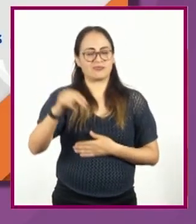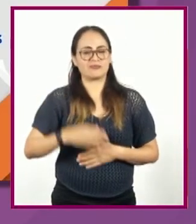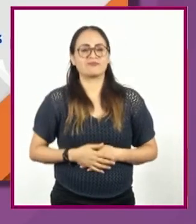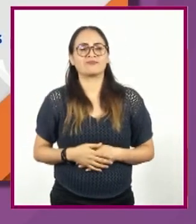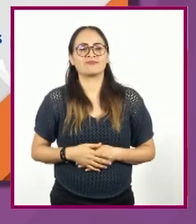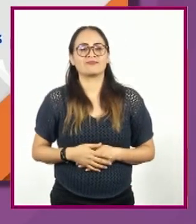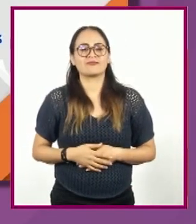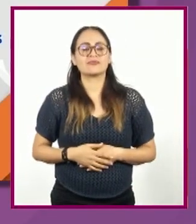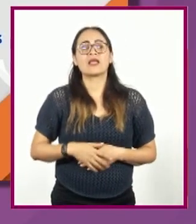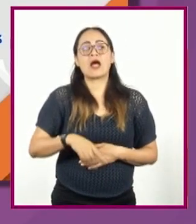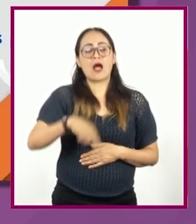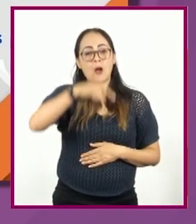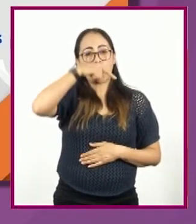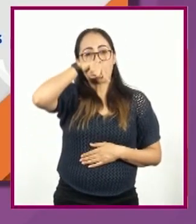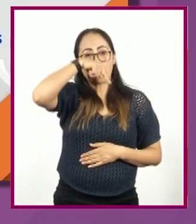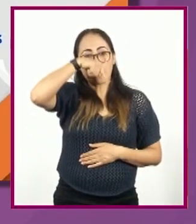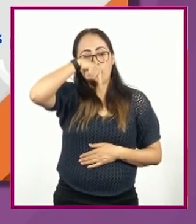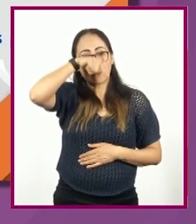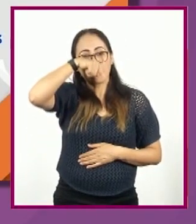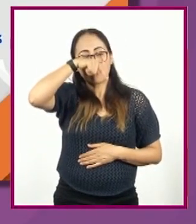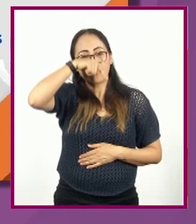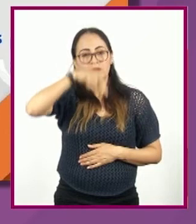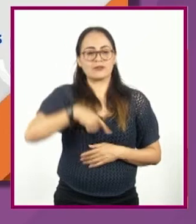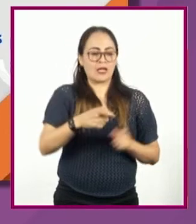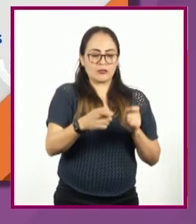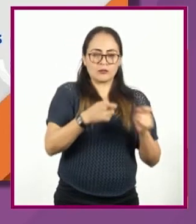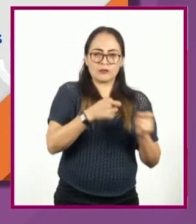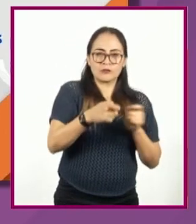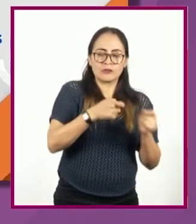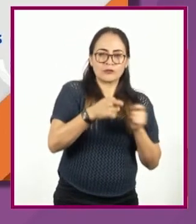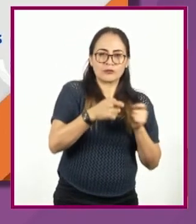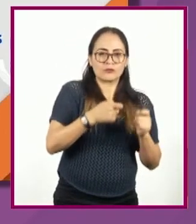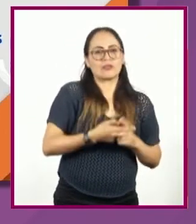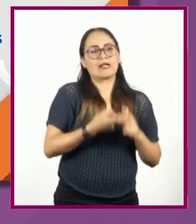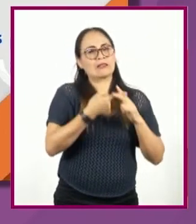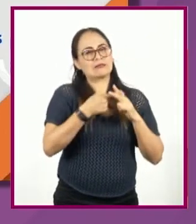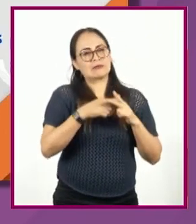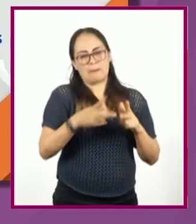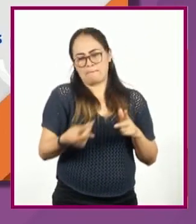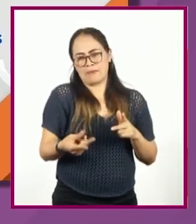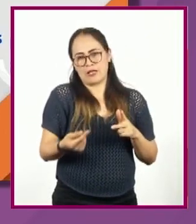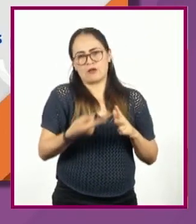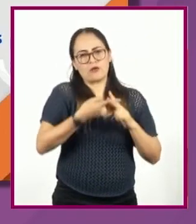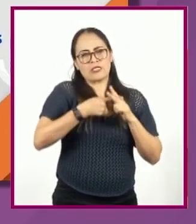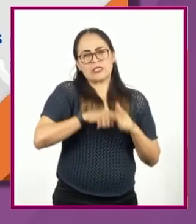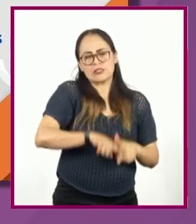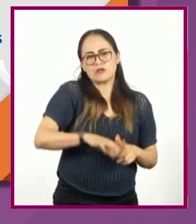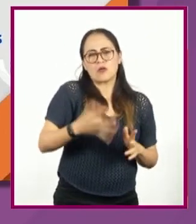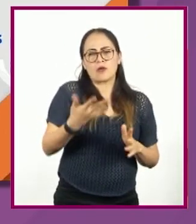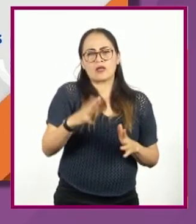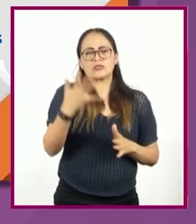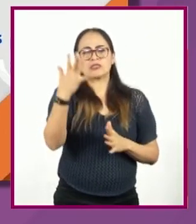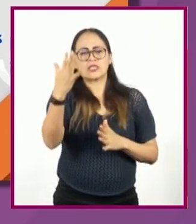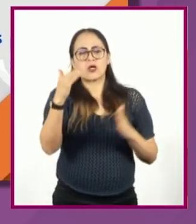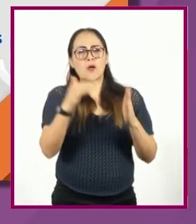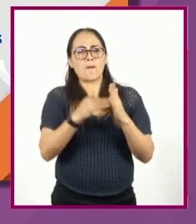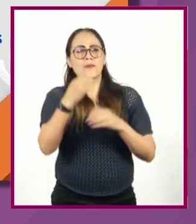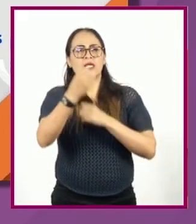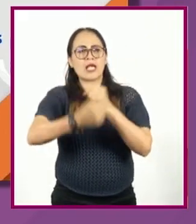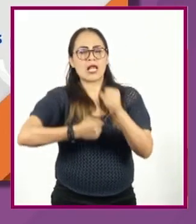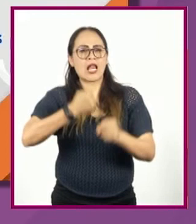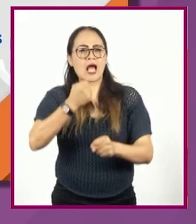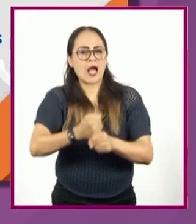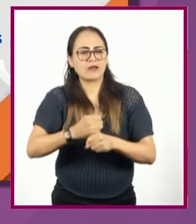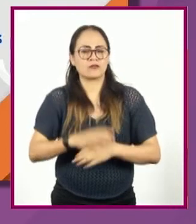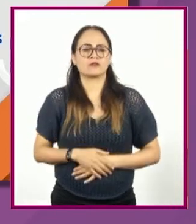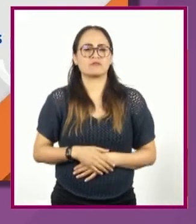del guajolote y el perro se inició hace unos 5,000 años. Se sabe que el perro